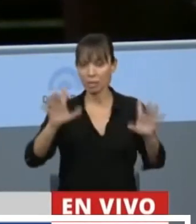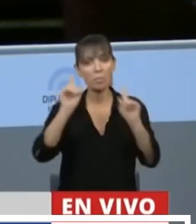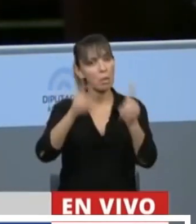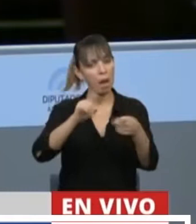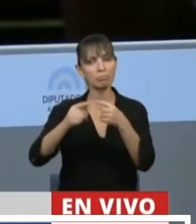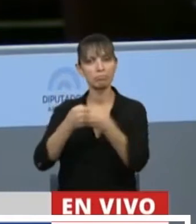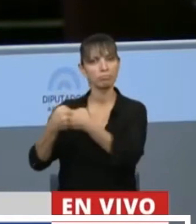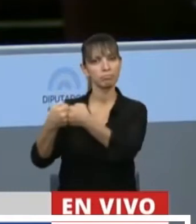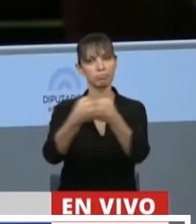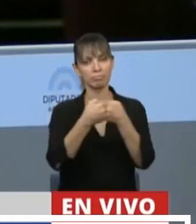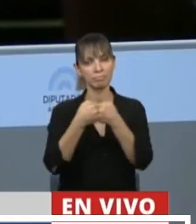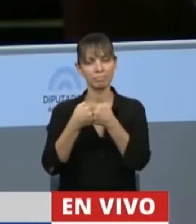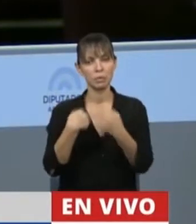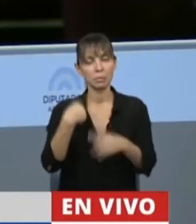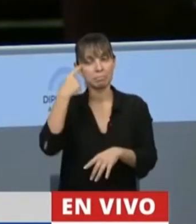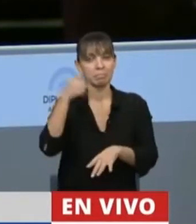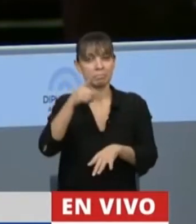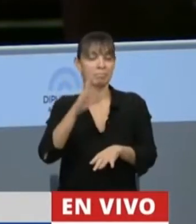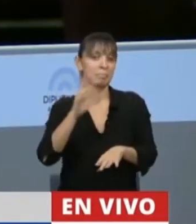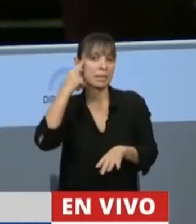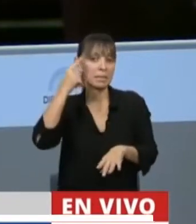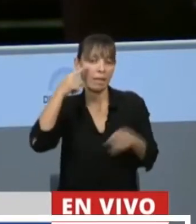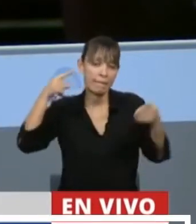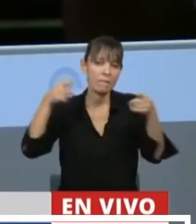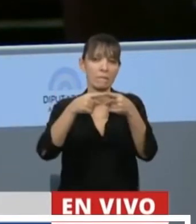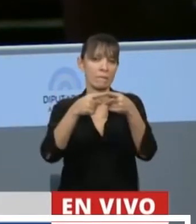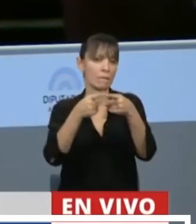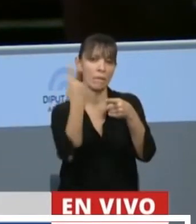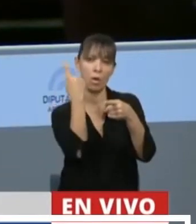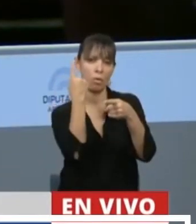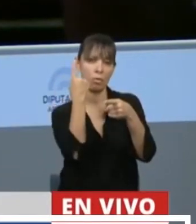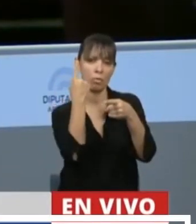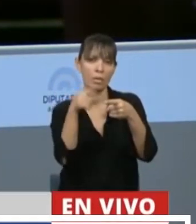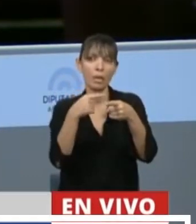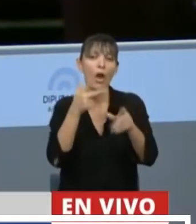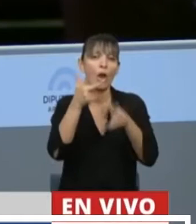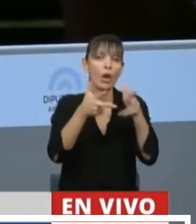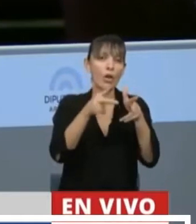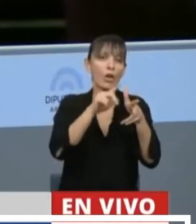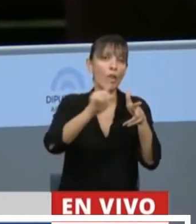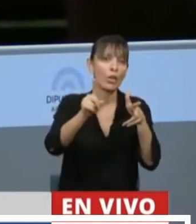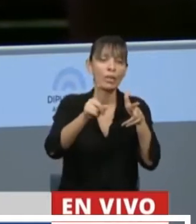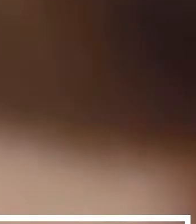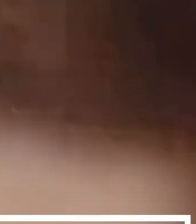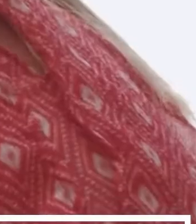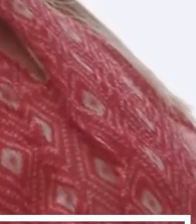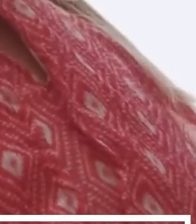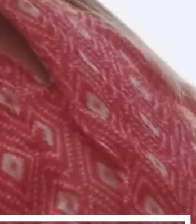obligatoria. Ahora se tratará la propuesta en el recinto de sesiones. La iniciativa de modificar el mencionado artículo de la